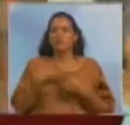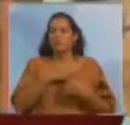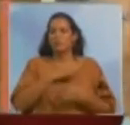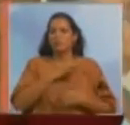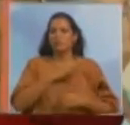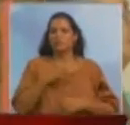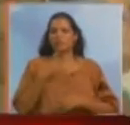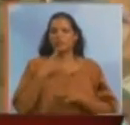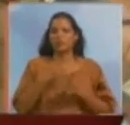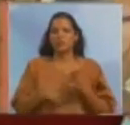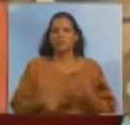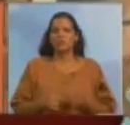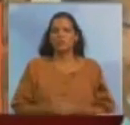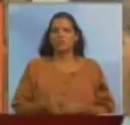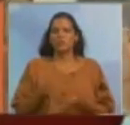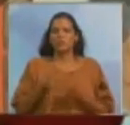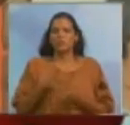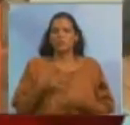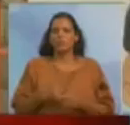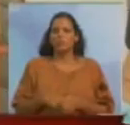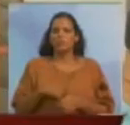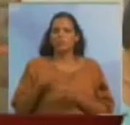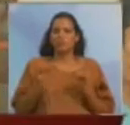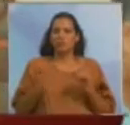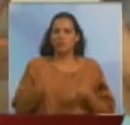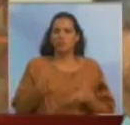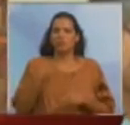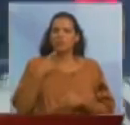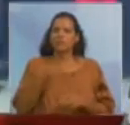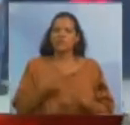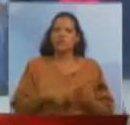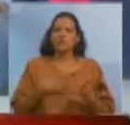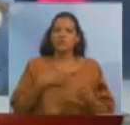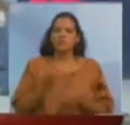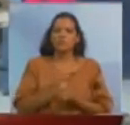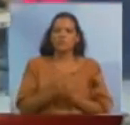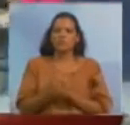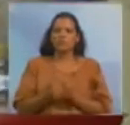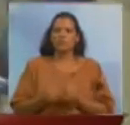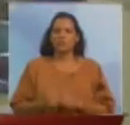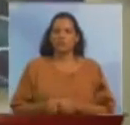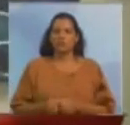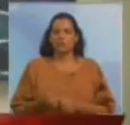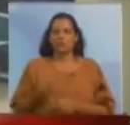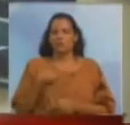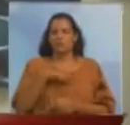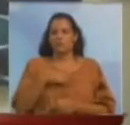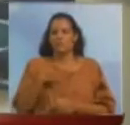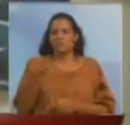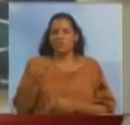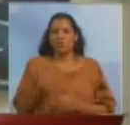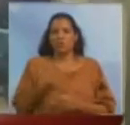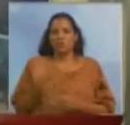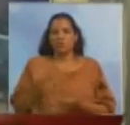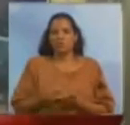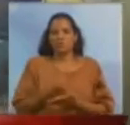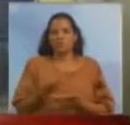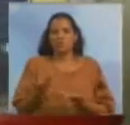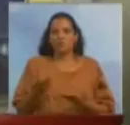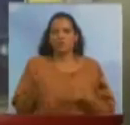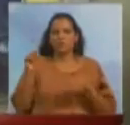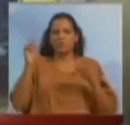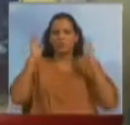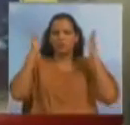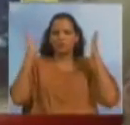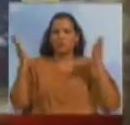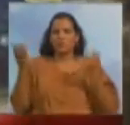alarmados. Ellos dieron su punto de vista acerca de la situación por la que está pasando la empresa. Nosotros pagamos servicio puntual. La atención